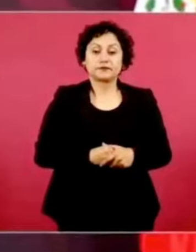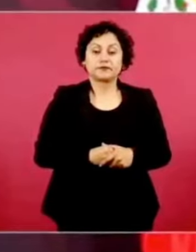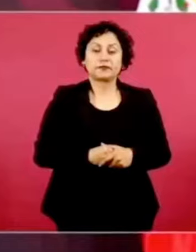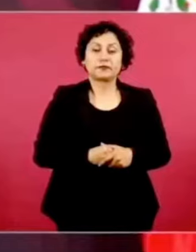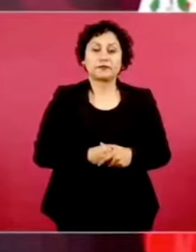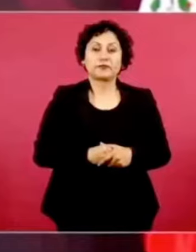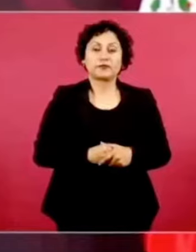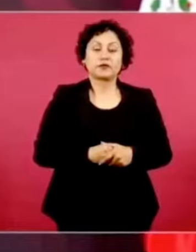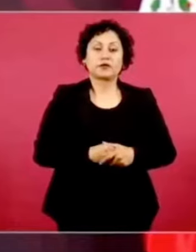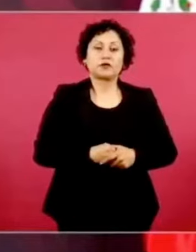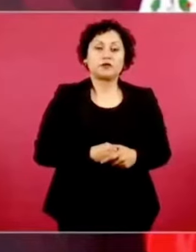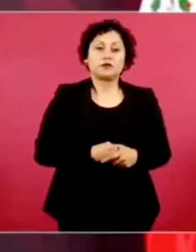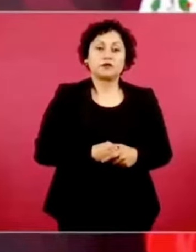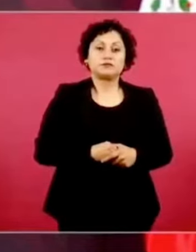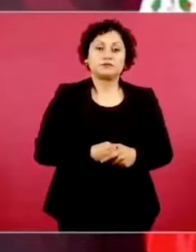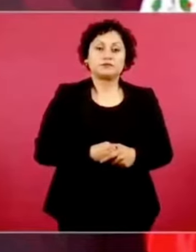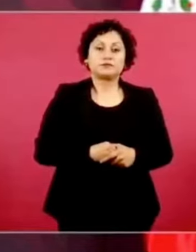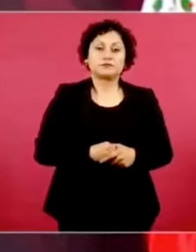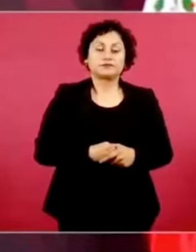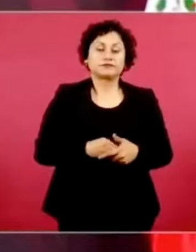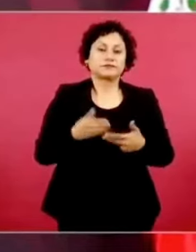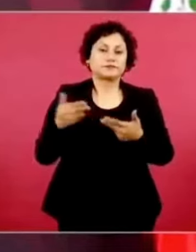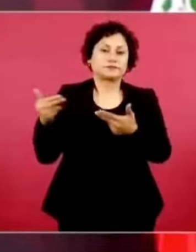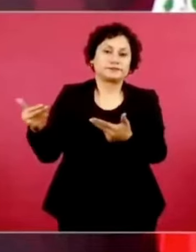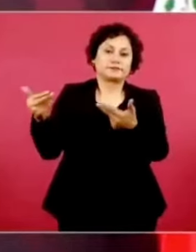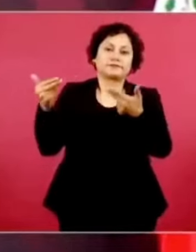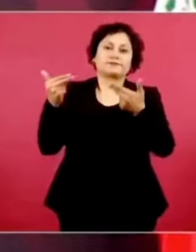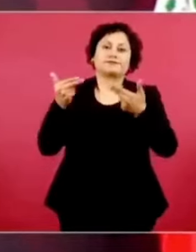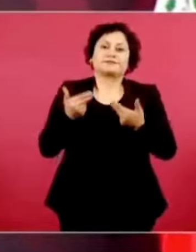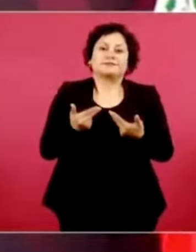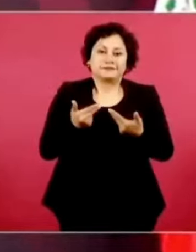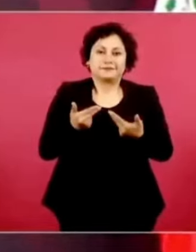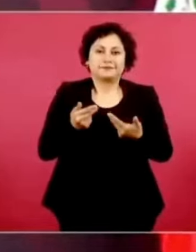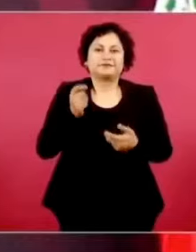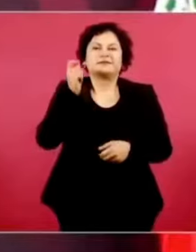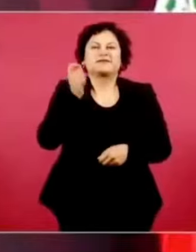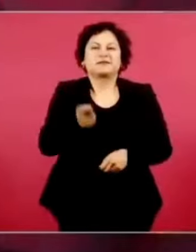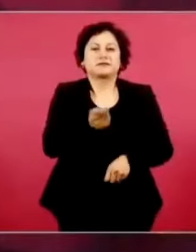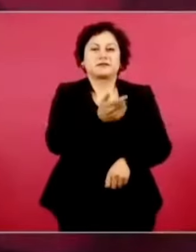Heredamos la honestidad